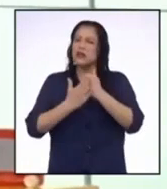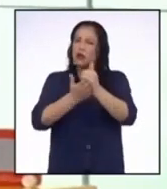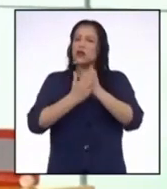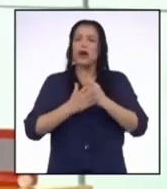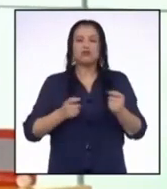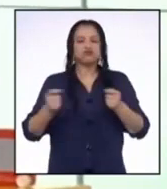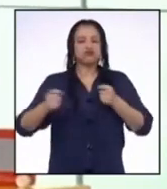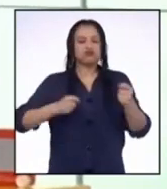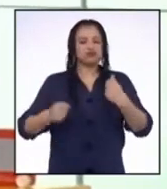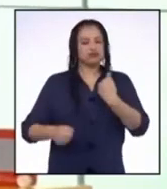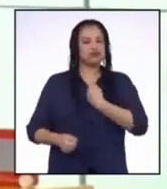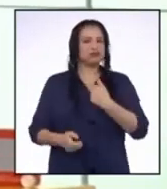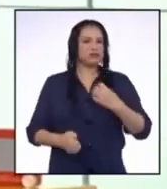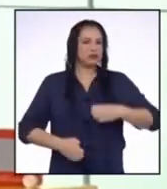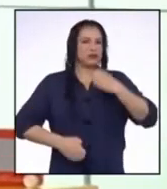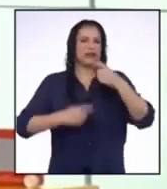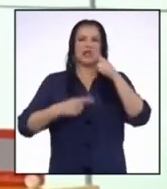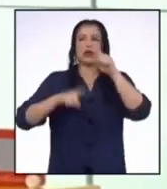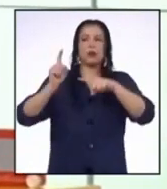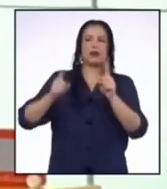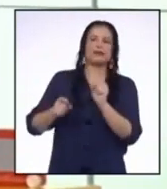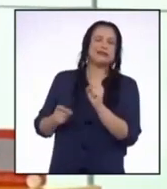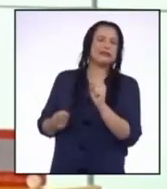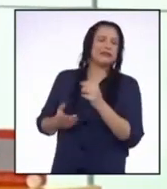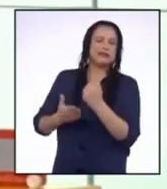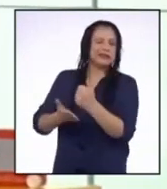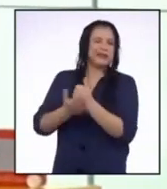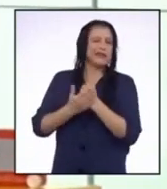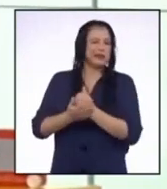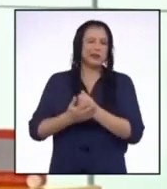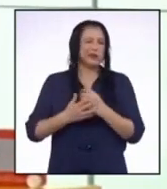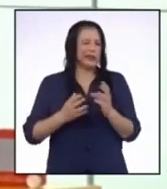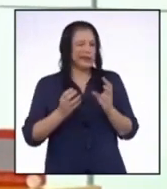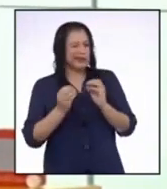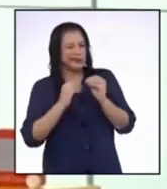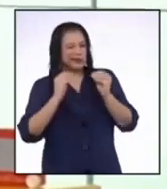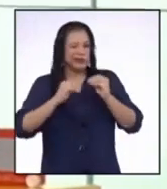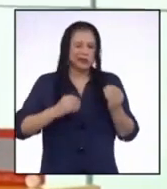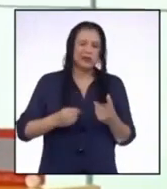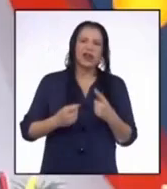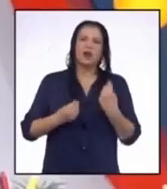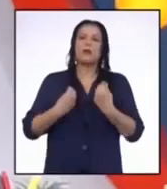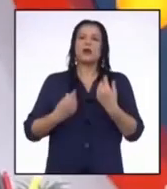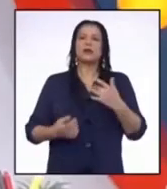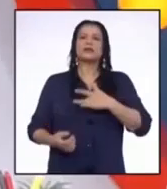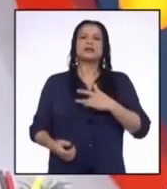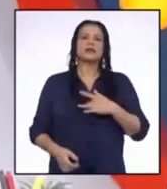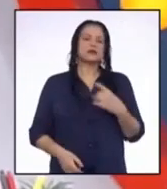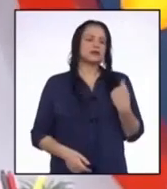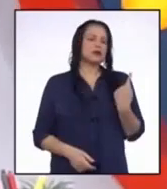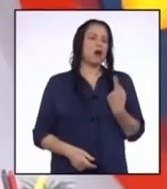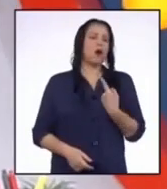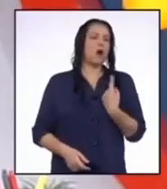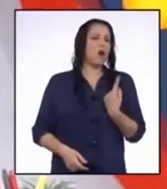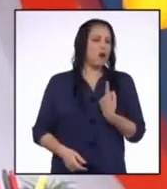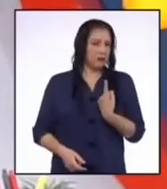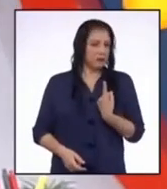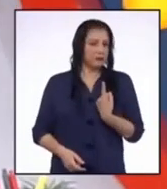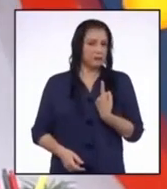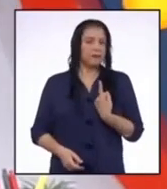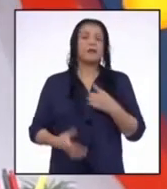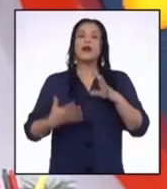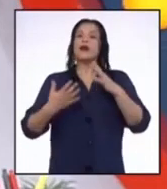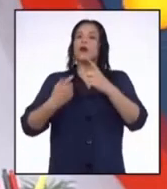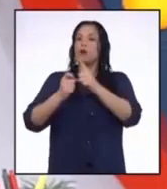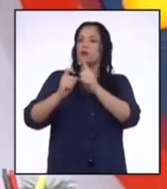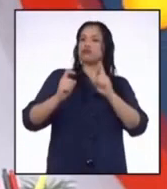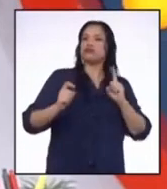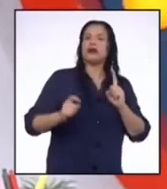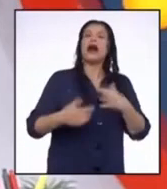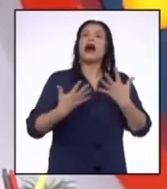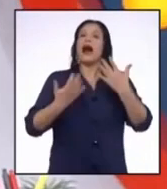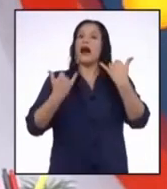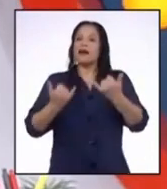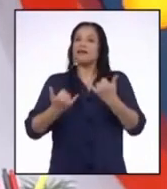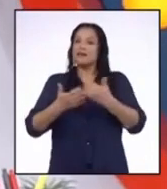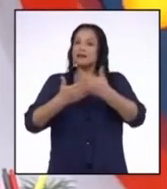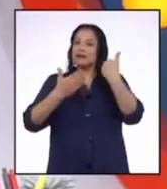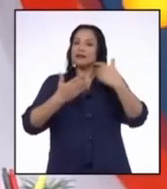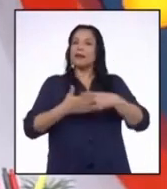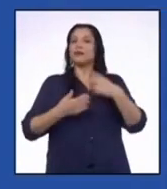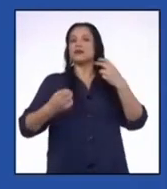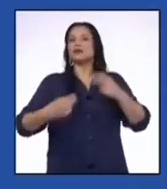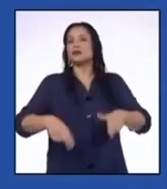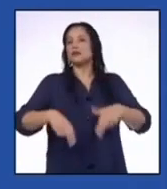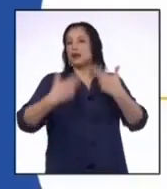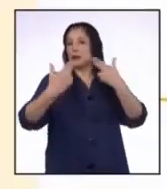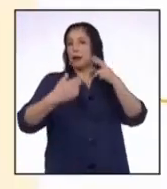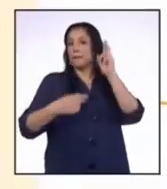tus emociones y cuáles no te ayudan a sobrellevar situaciones como el aislamiento? Antes de comunicarnos con la profesora, recordaremos el reto que les